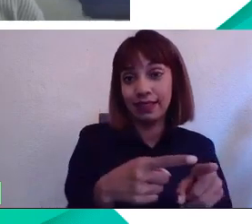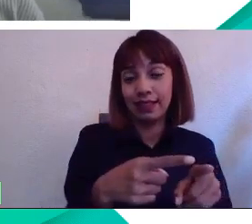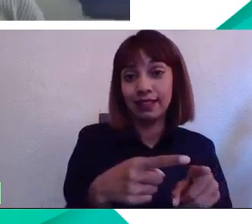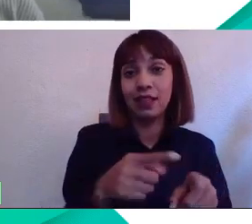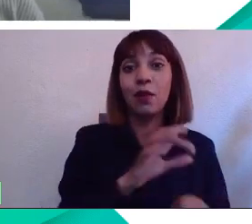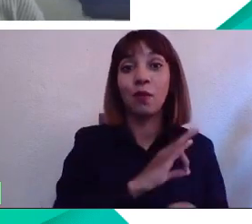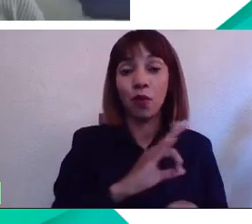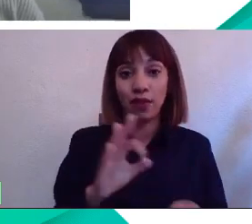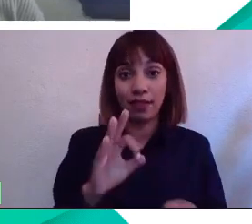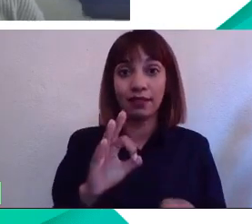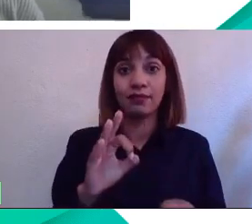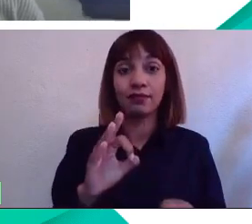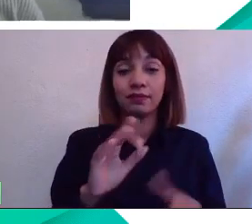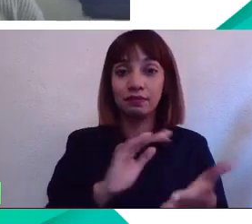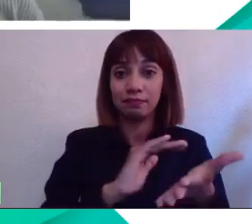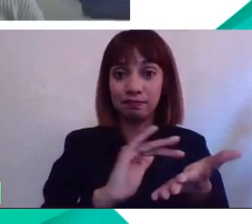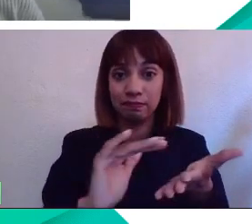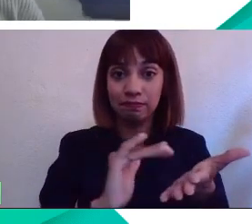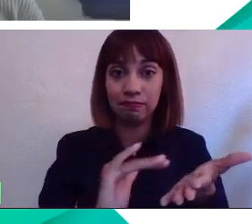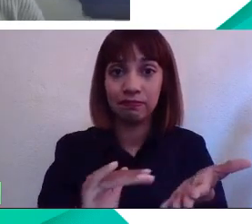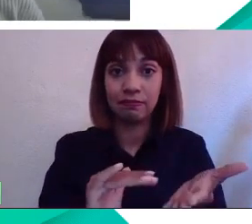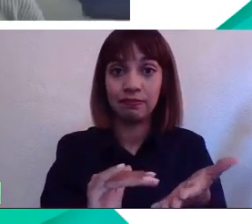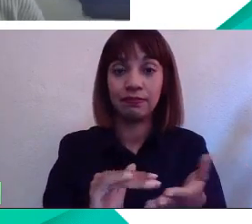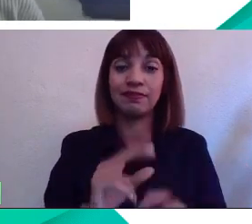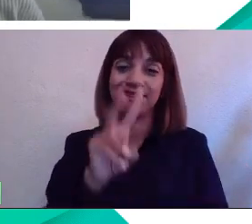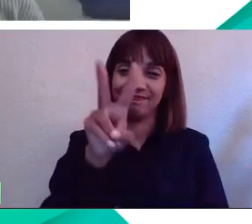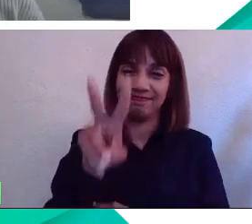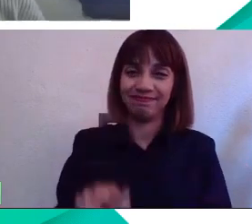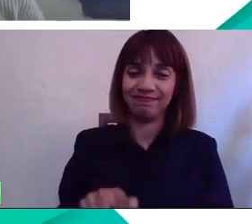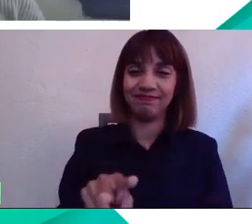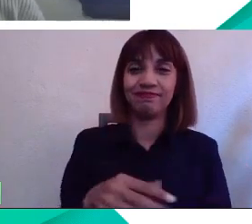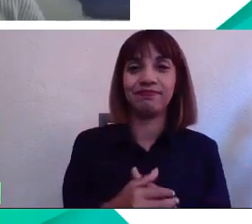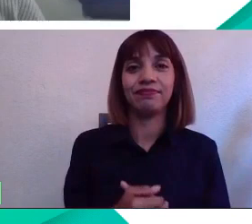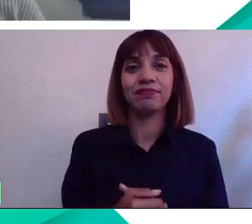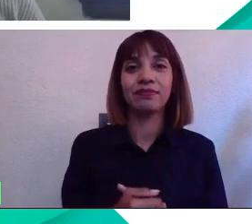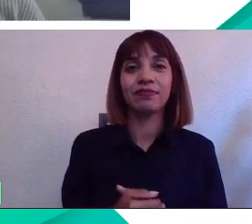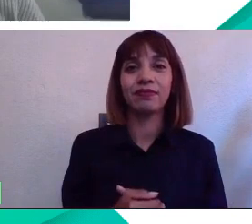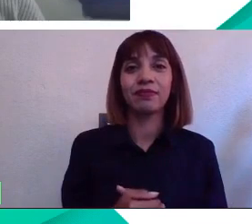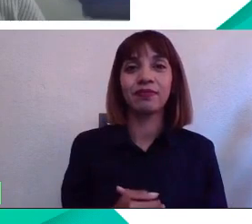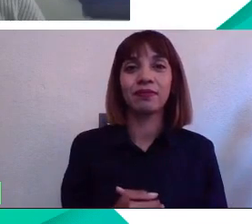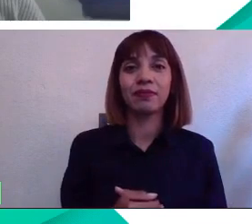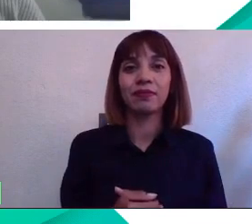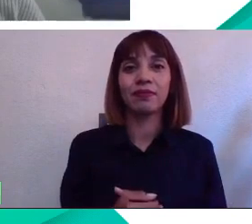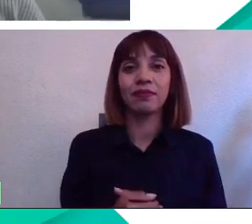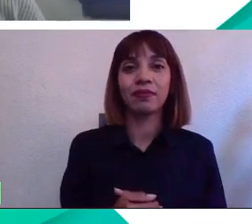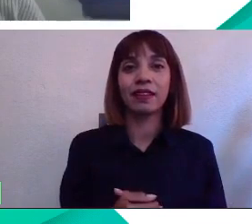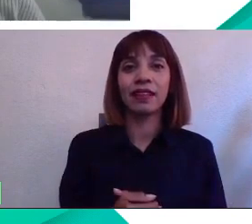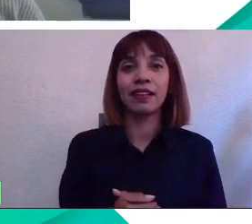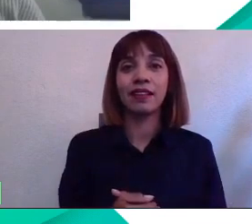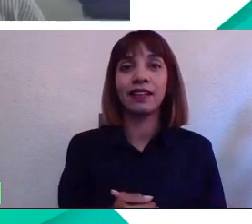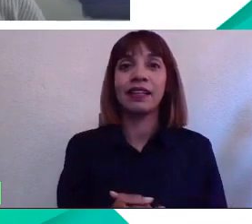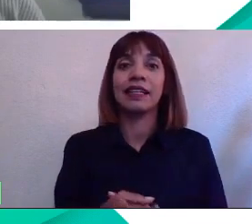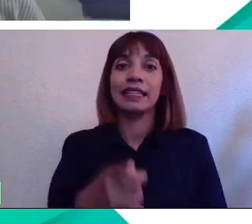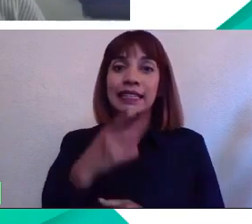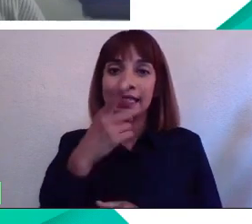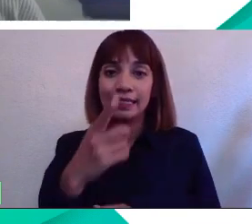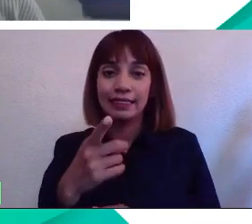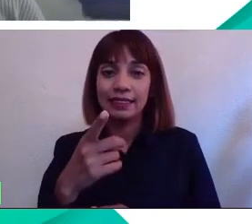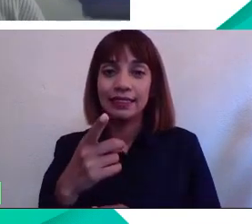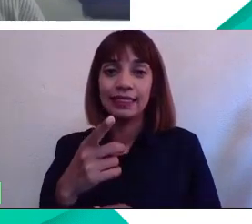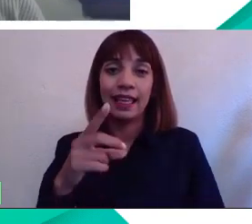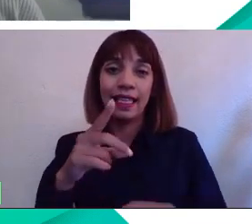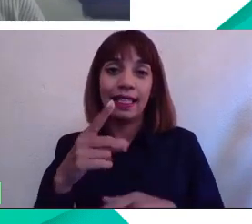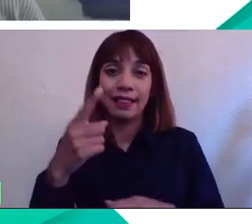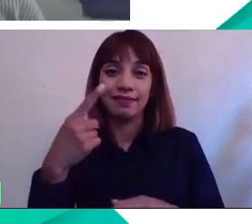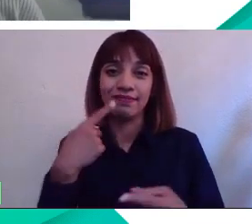Y sí, es verdad, quiero decir acá, alguien dice, es un poco peligroso ofrecer servicios a cambio o dar una caja. Cada